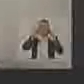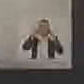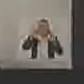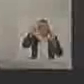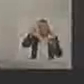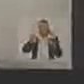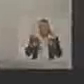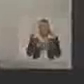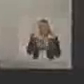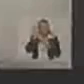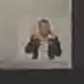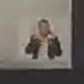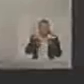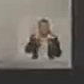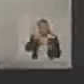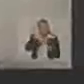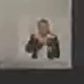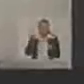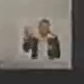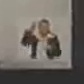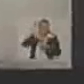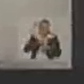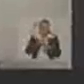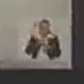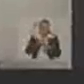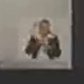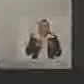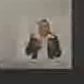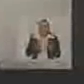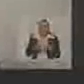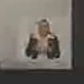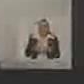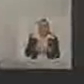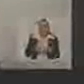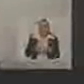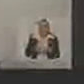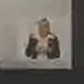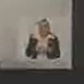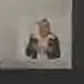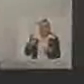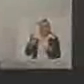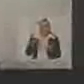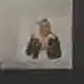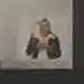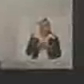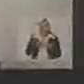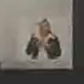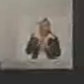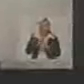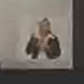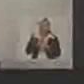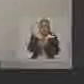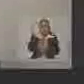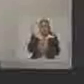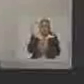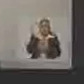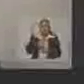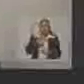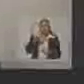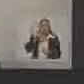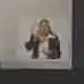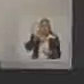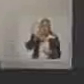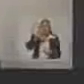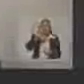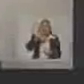para que puedas autoemplearte. Este proyecto lo llevaremos de la mano con la Secretaría de Trabajo del Distrito Federal. Vamos